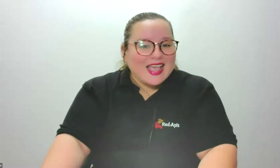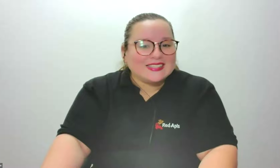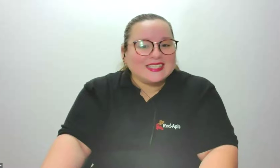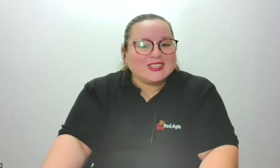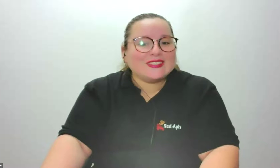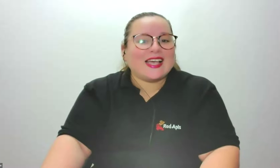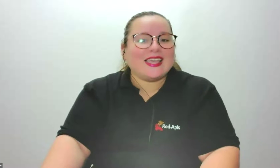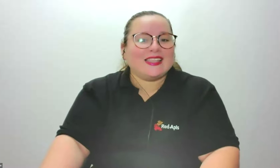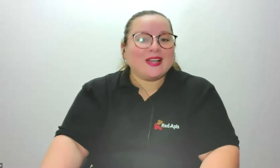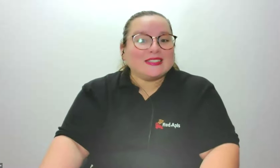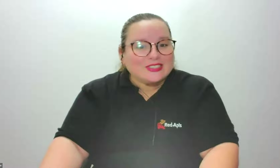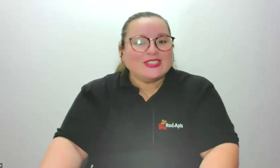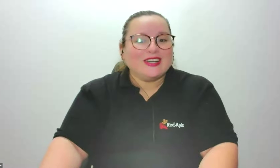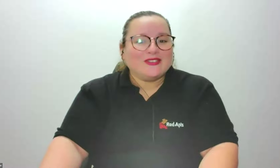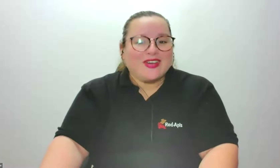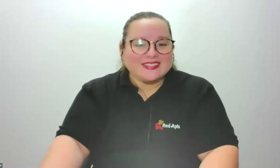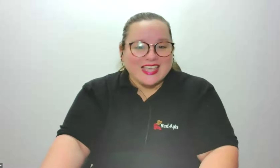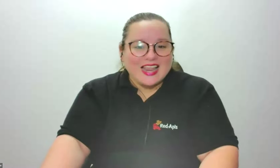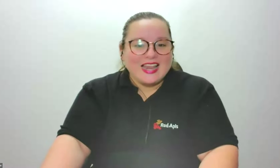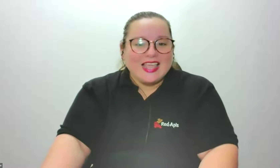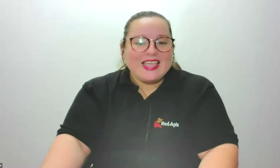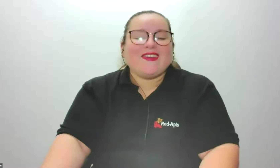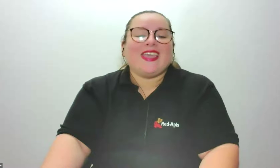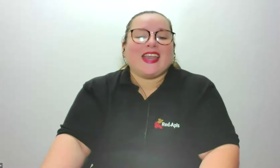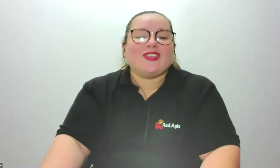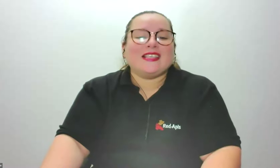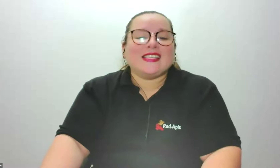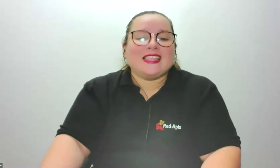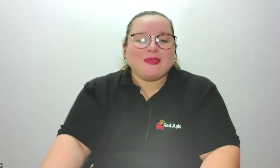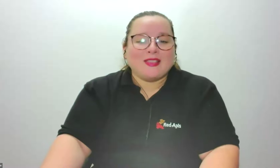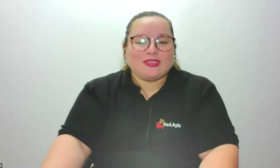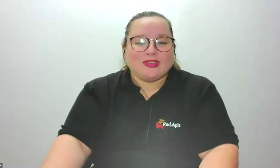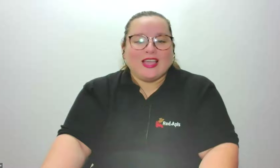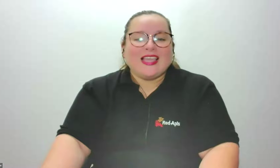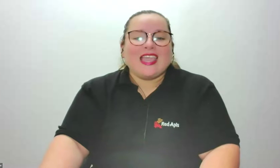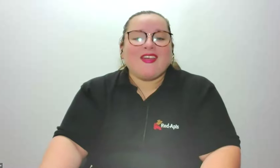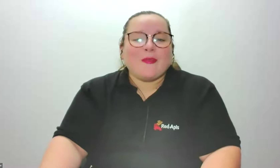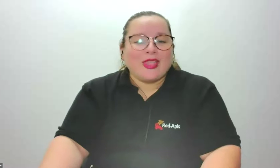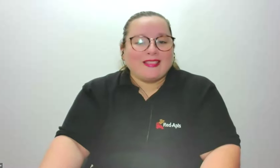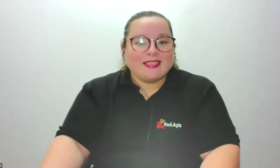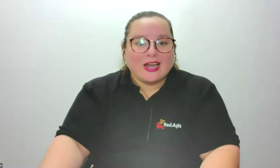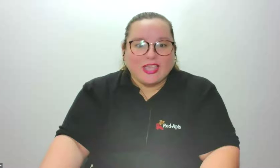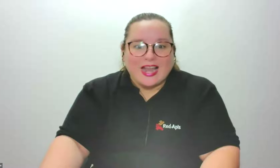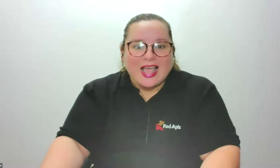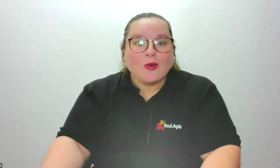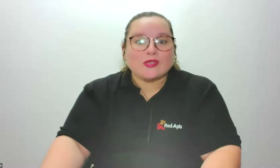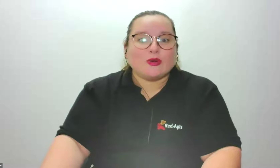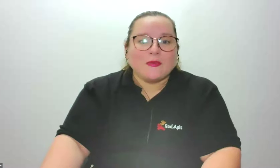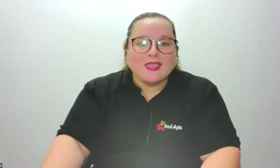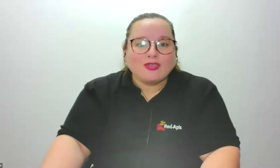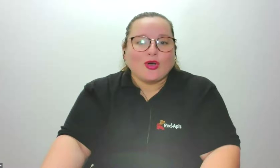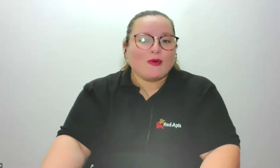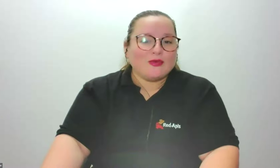seguir haciendo esa gesticulación facial, iba generando este sentimiento. Y ya iban a poder entender lo que era el agua,